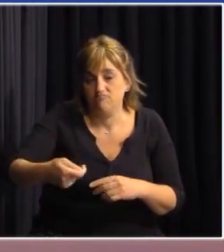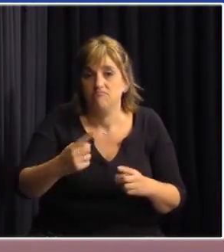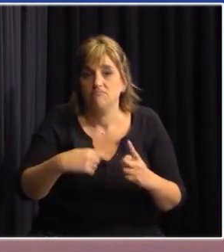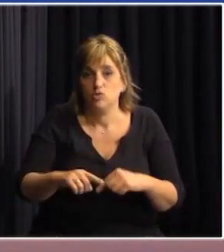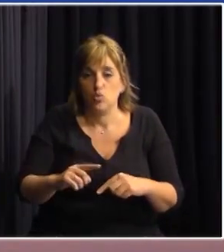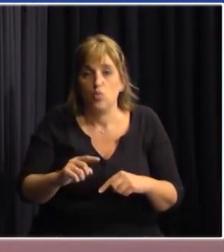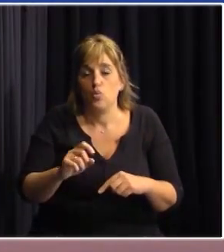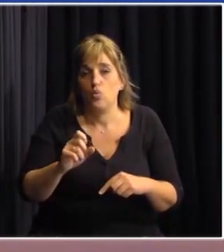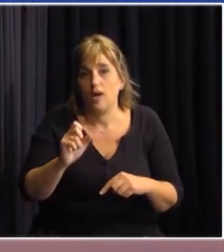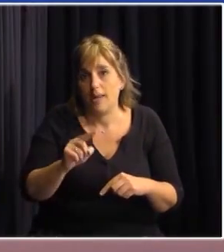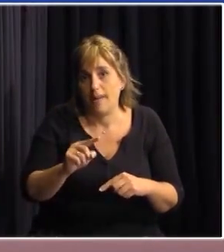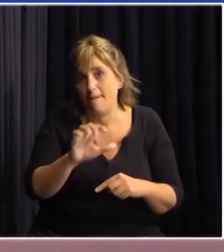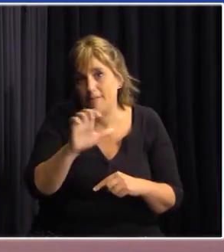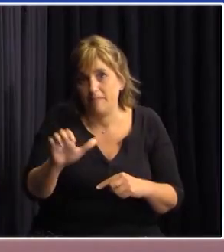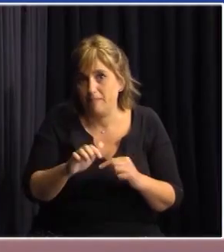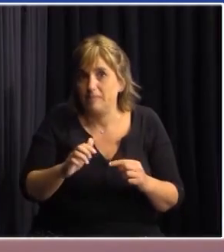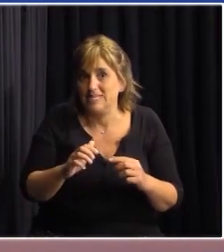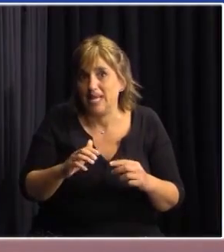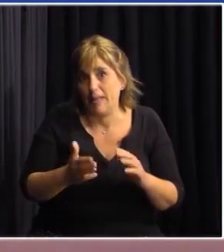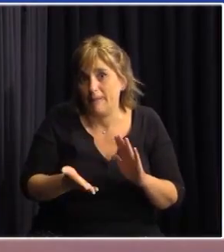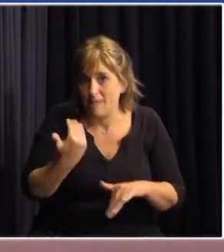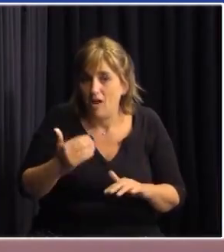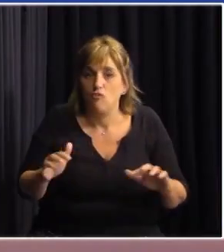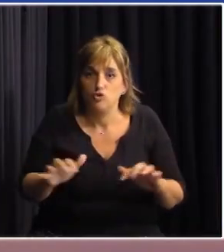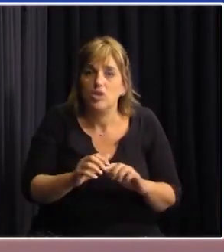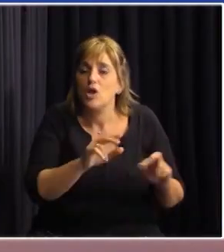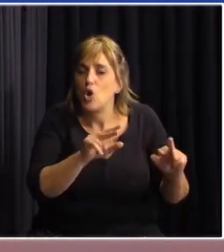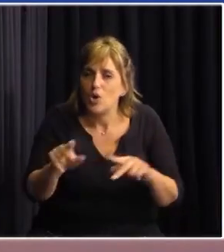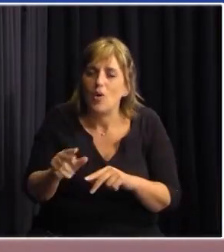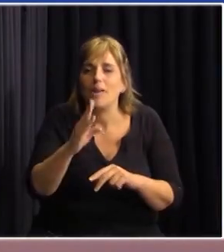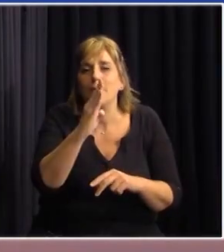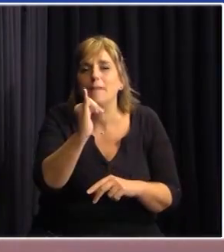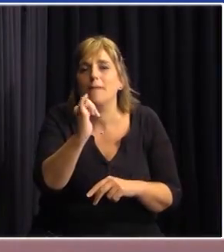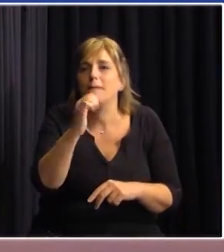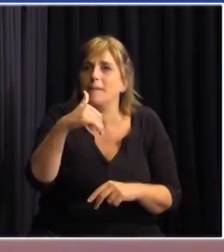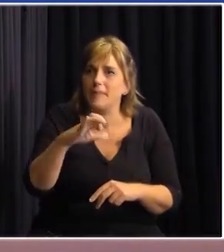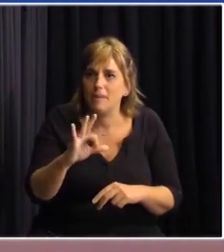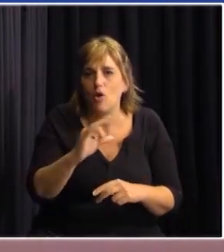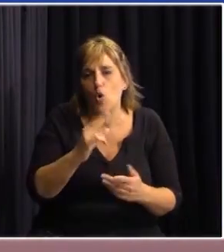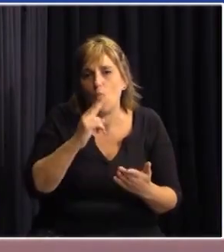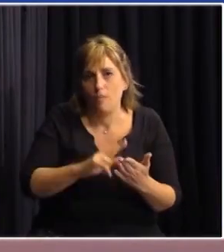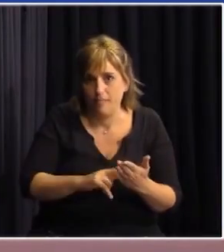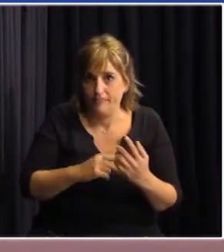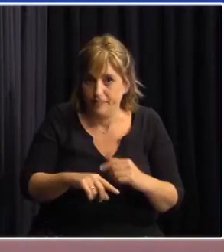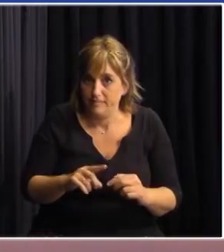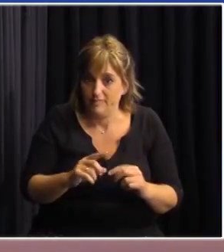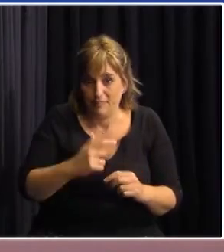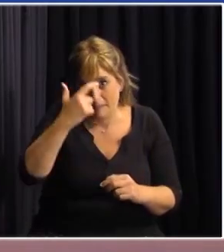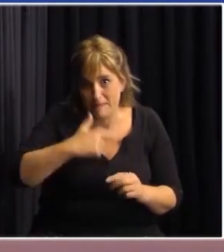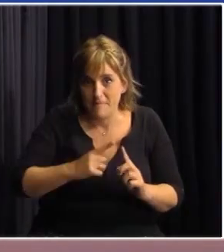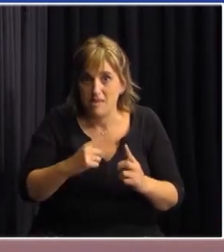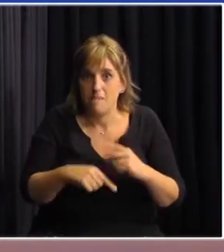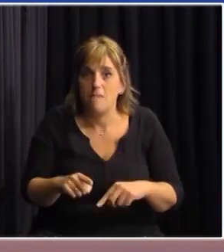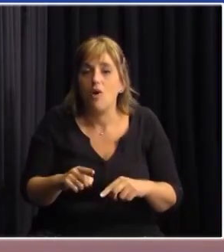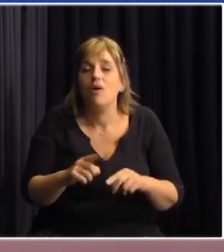van a ser similares a las que ya existen para las pymes van a tener algunas diferencias en cuanto al monto que es